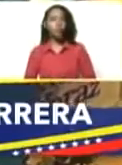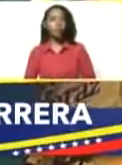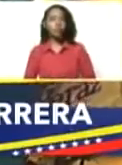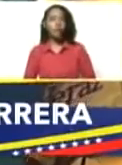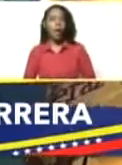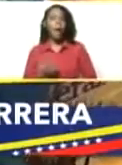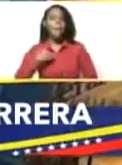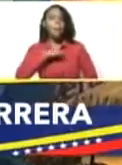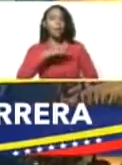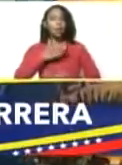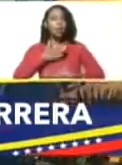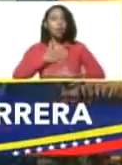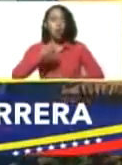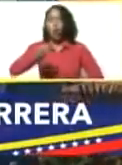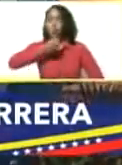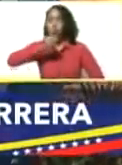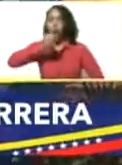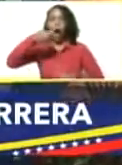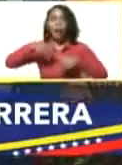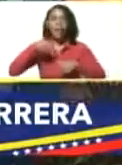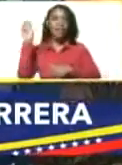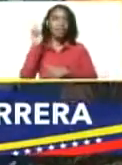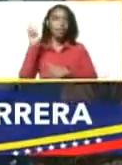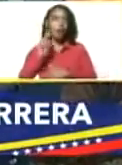Para nosotros los periodistas en Venezuela